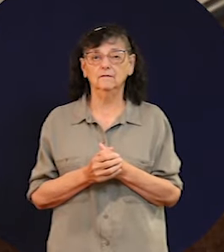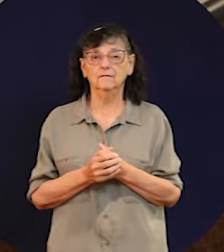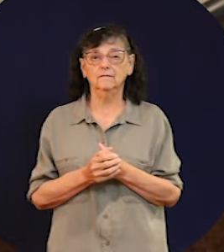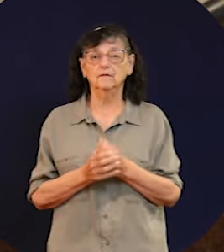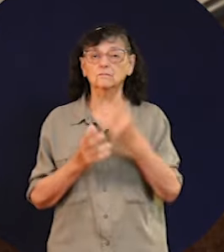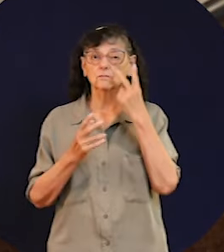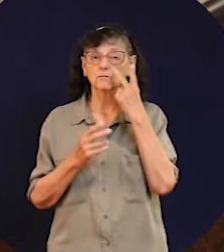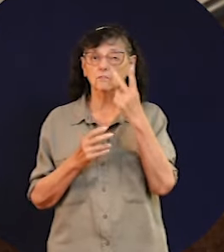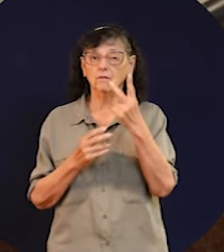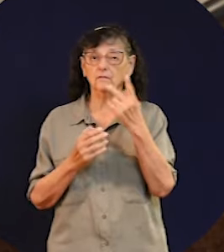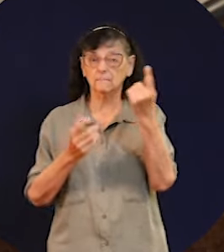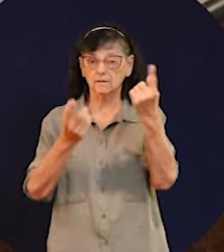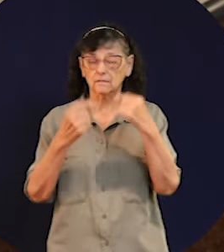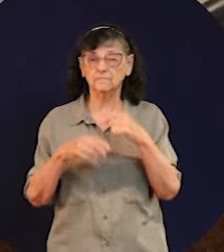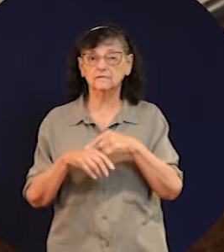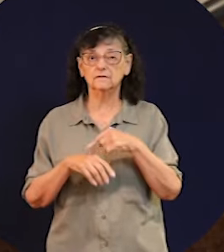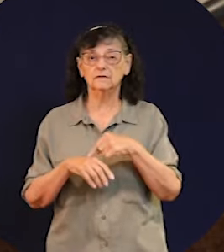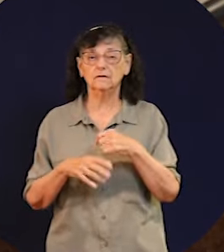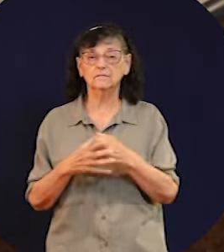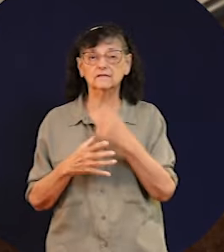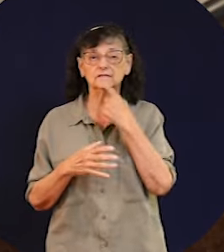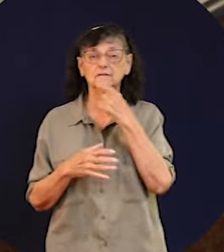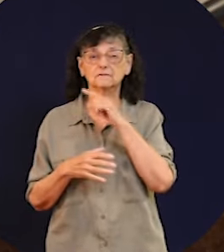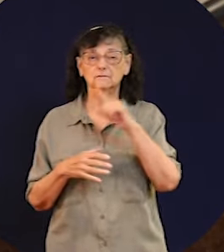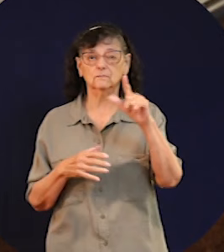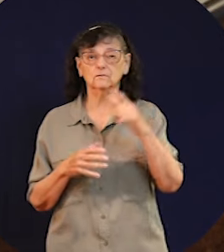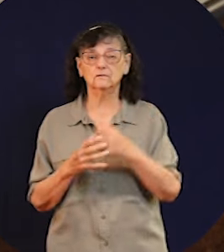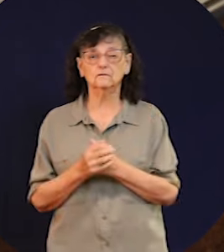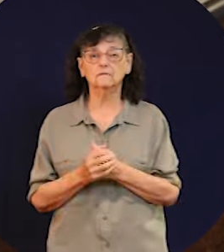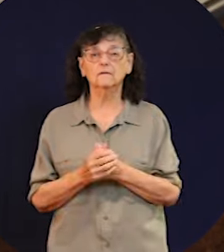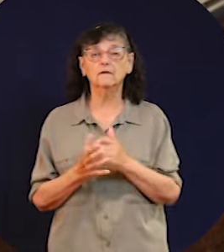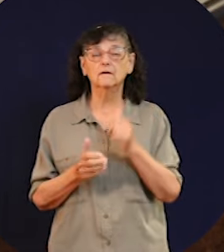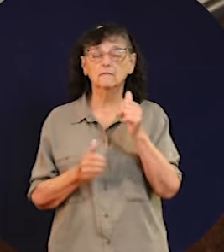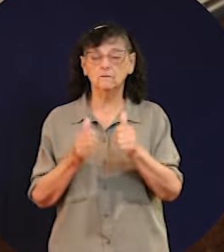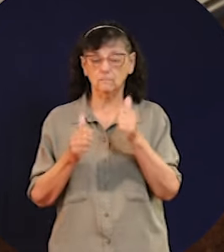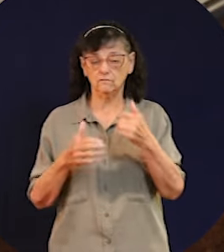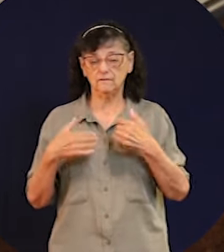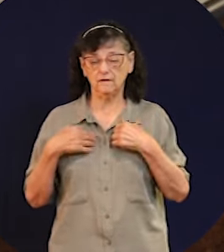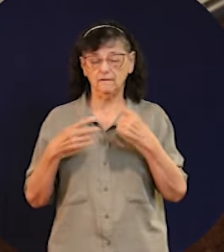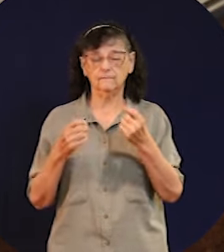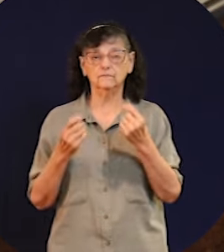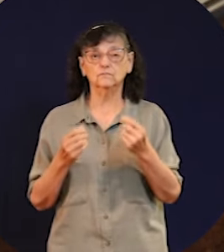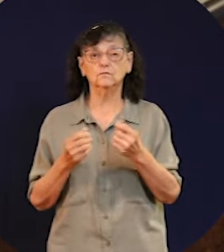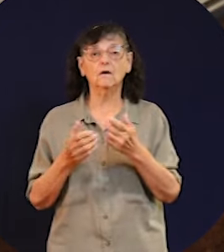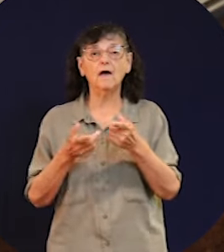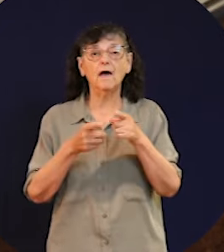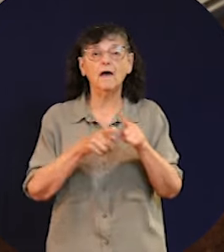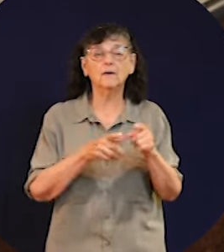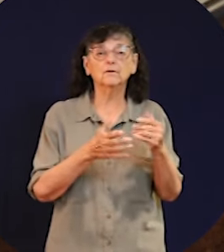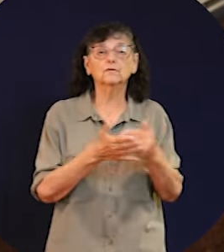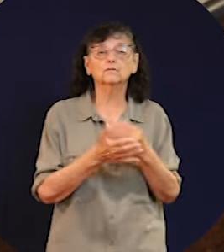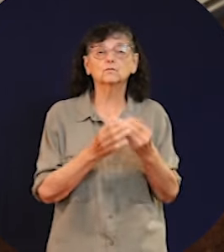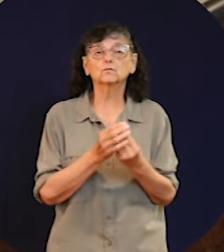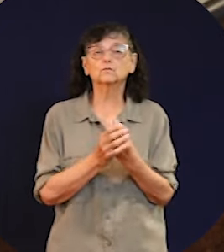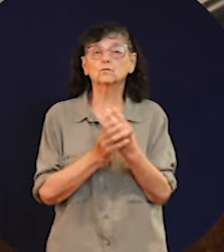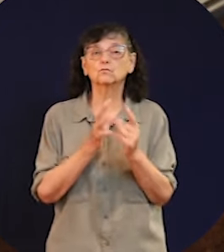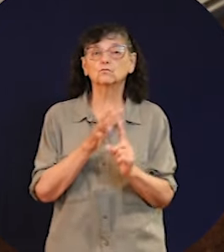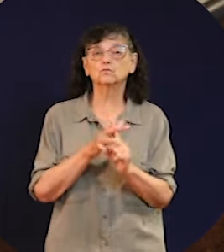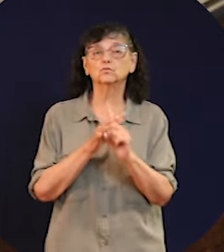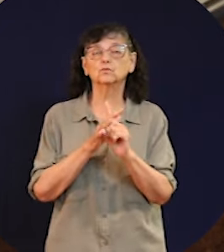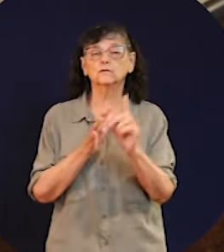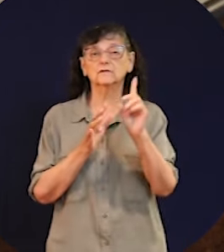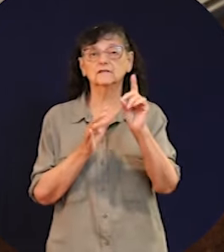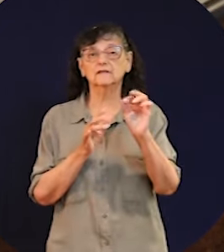Miren, viene un tiempo, dice el Señor, en que haré surgir un renuevo en el tronco de